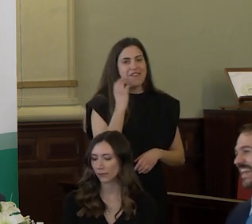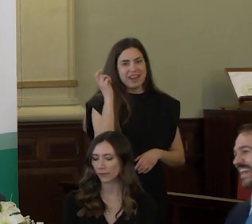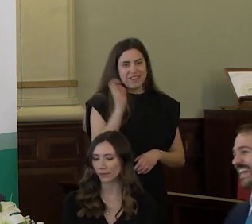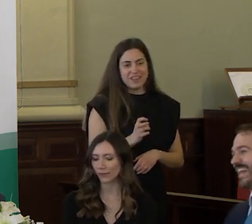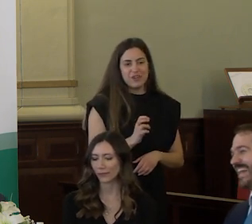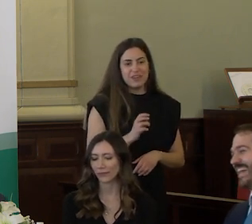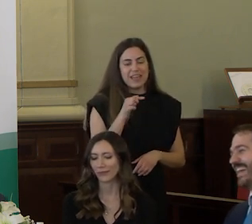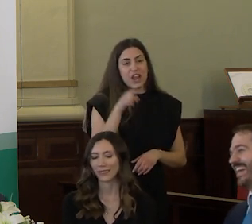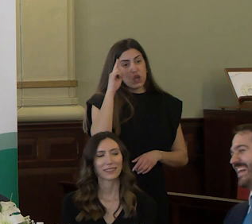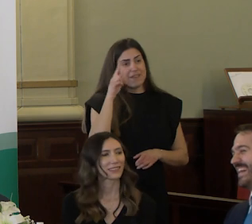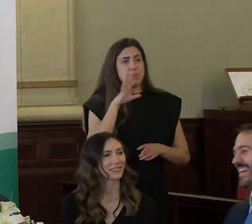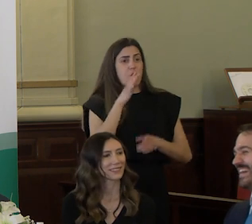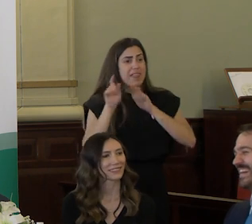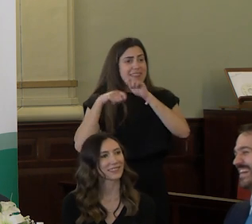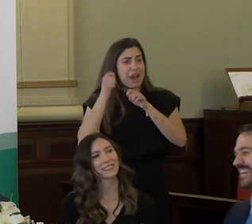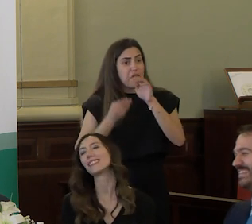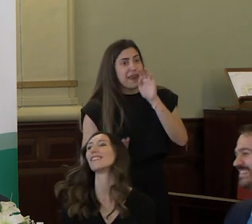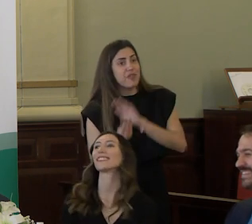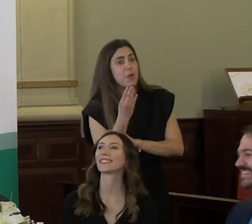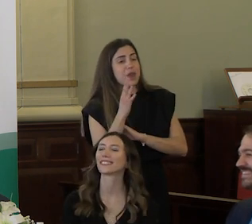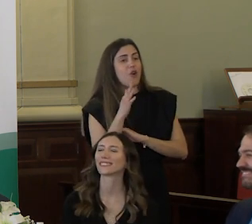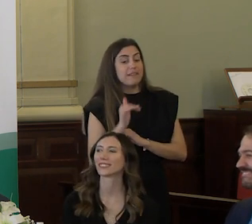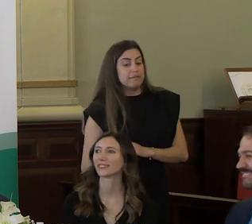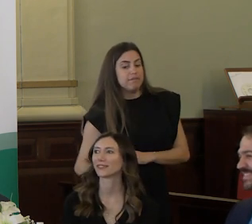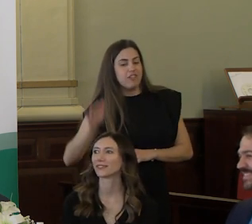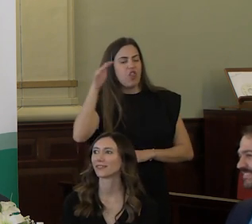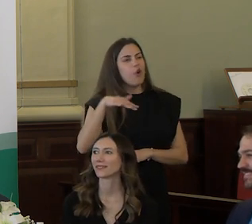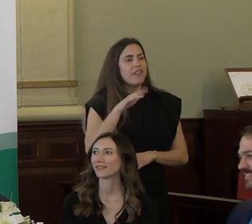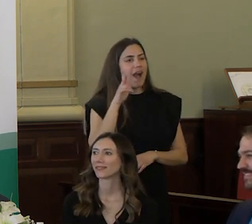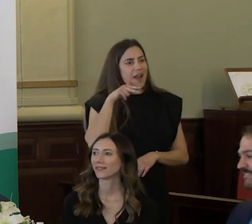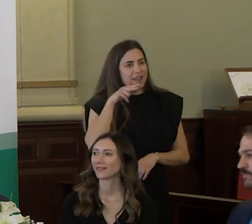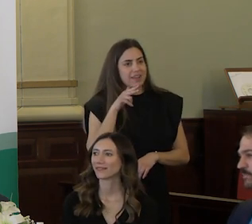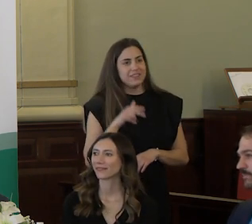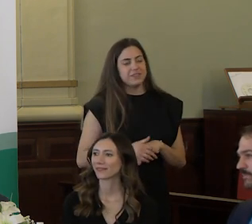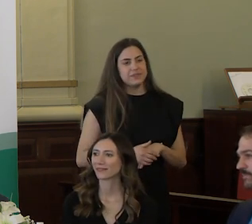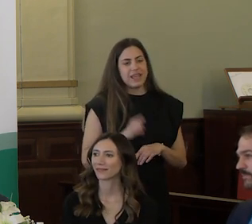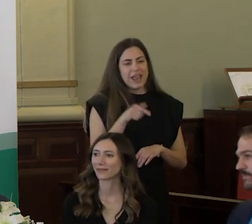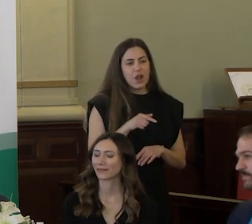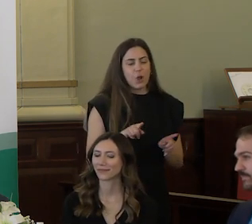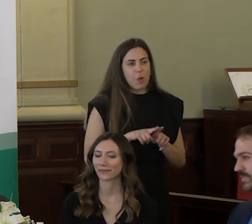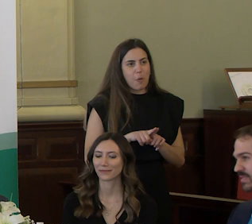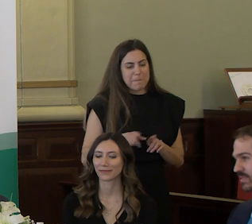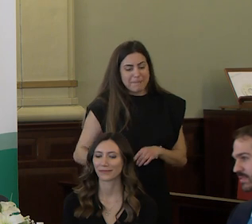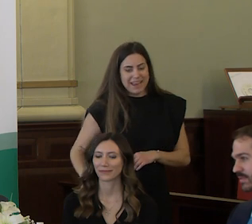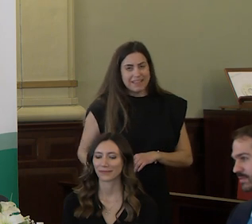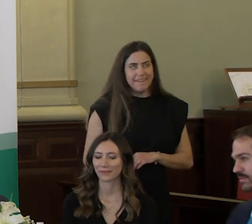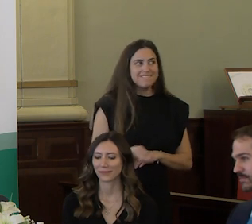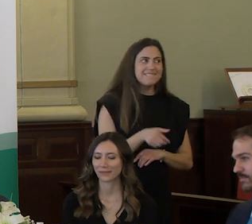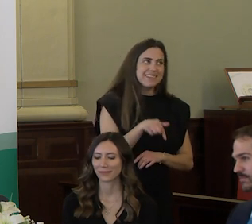es, porque nació en Zaragoza, pero se ha criado en Alicante. Venía con las maletas llenas de ilusión a esta